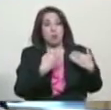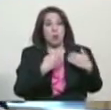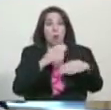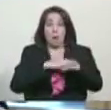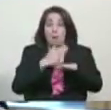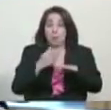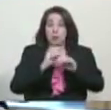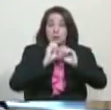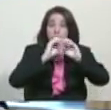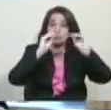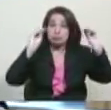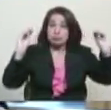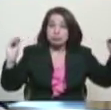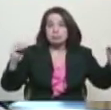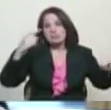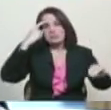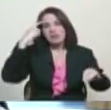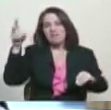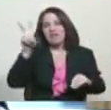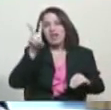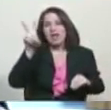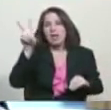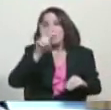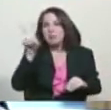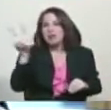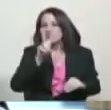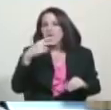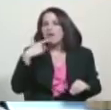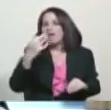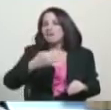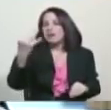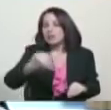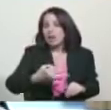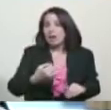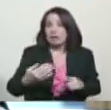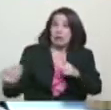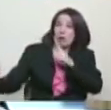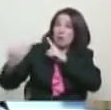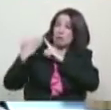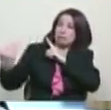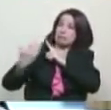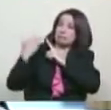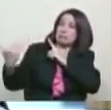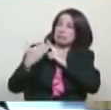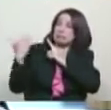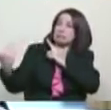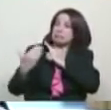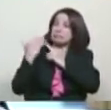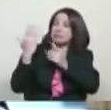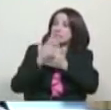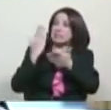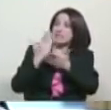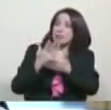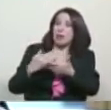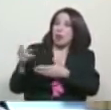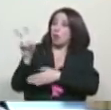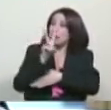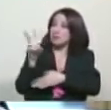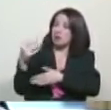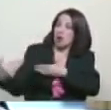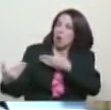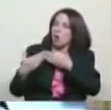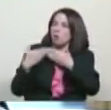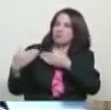Venezuela. Que el mundo sepa la agresión criminal que estamos siendo víctimas los venezolanos. Que el mundo